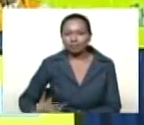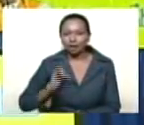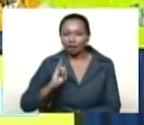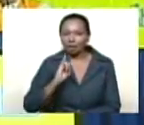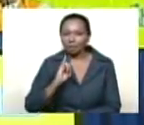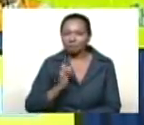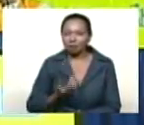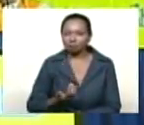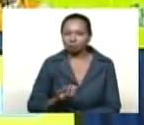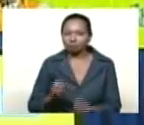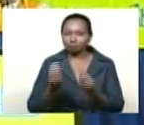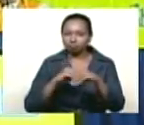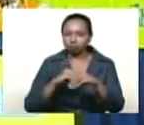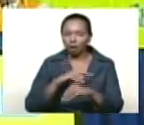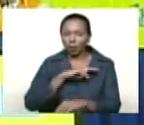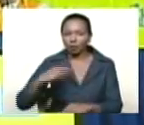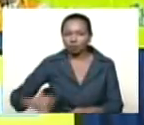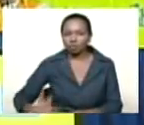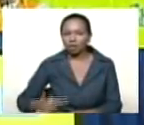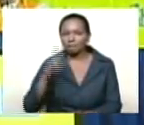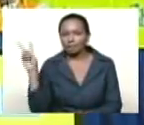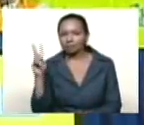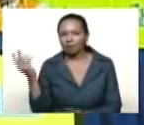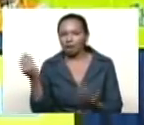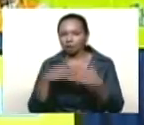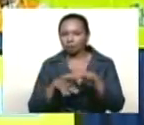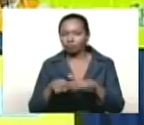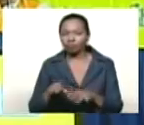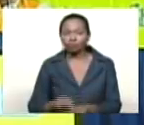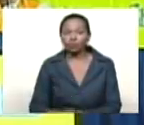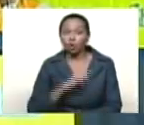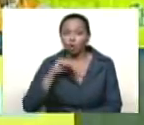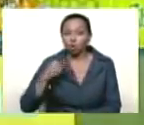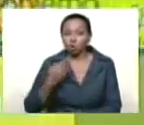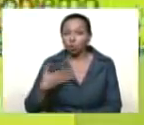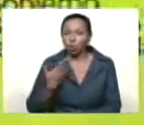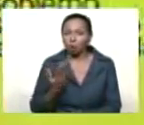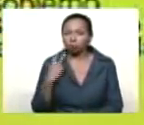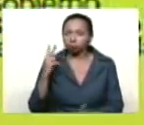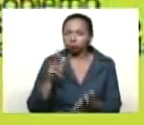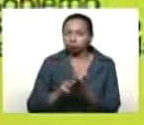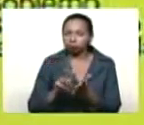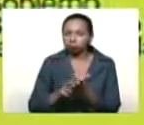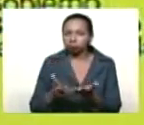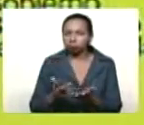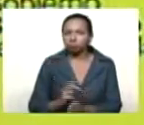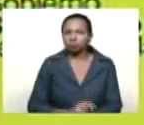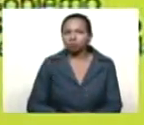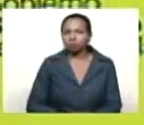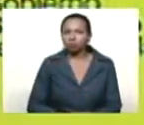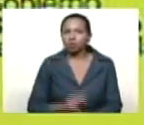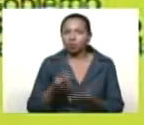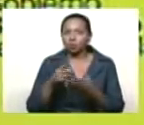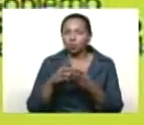el convenio China-Venezuela, podamos cumplir todo